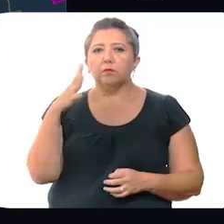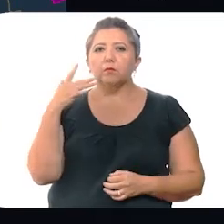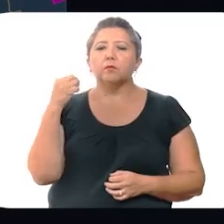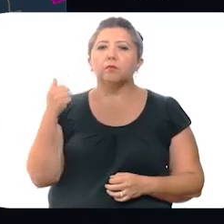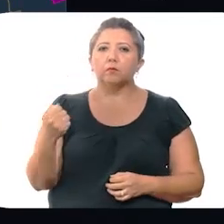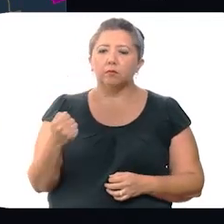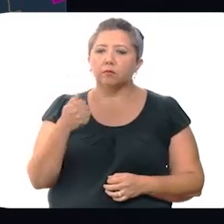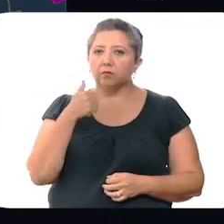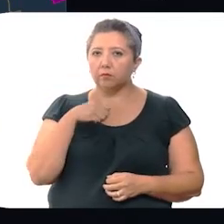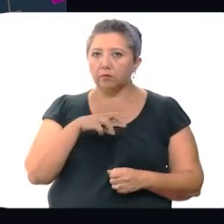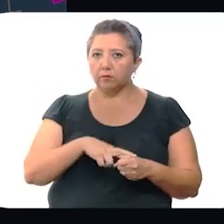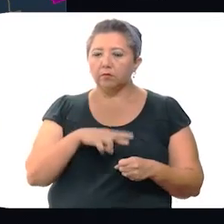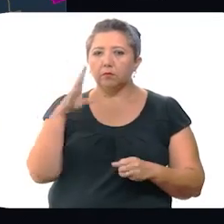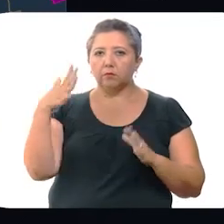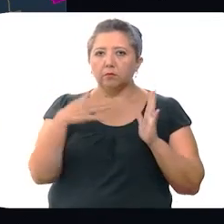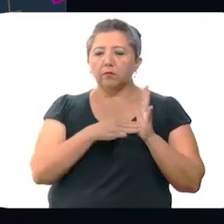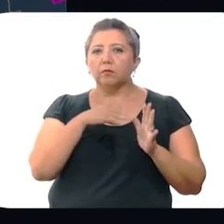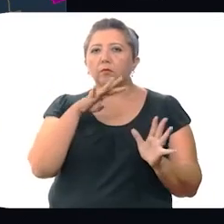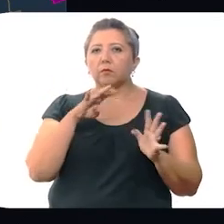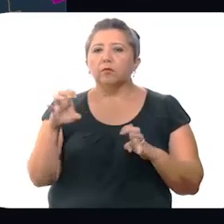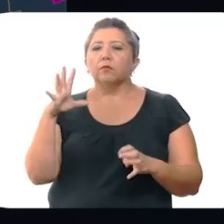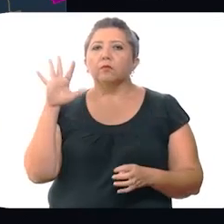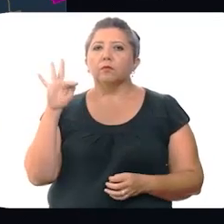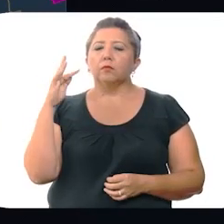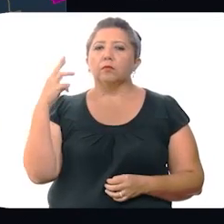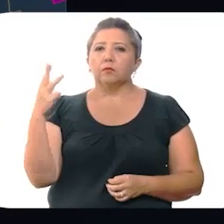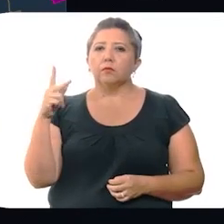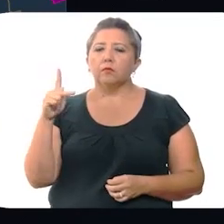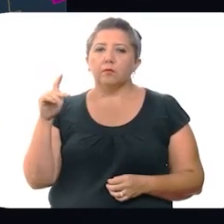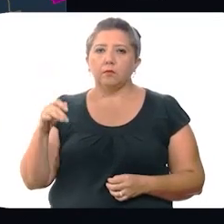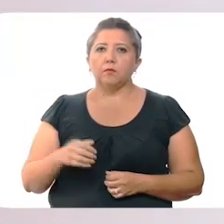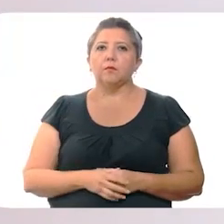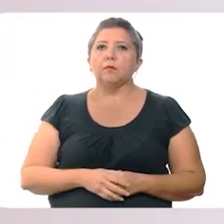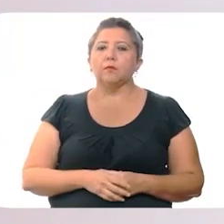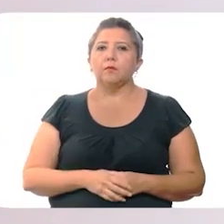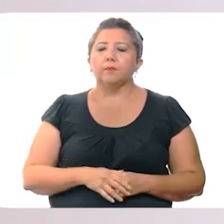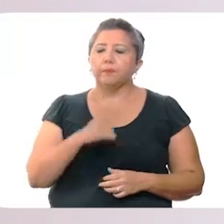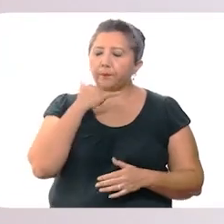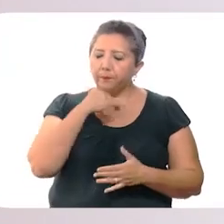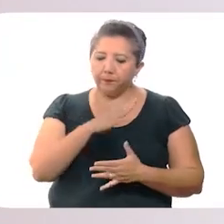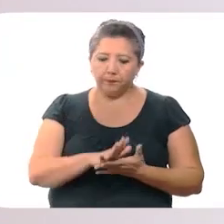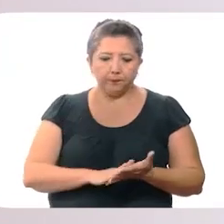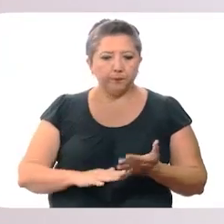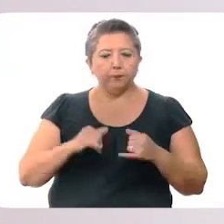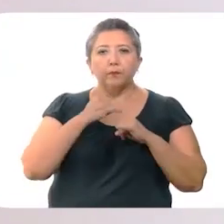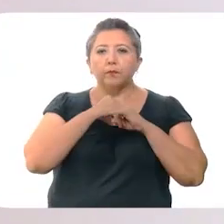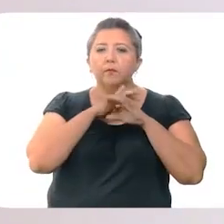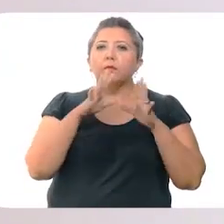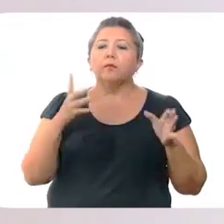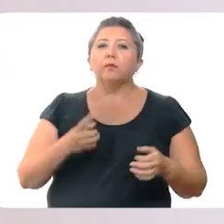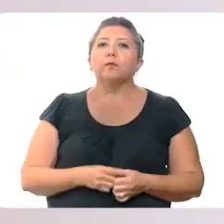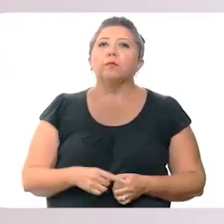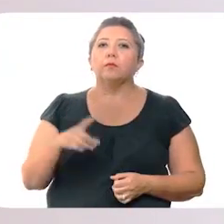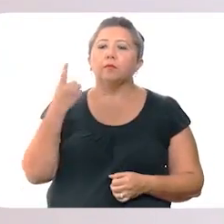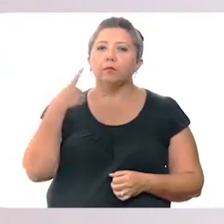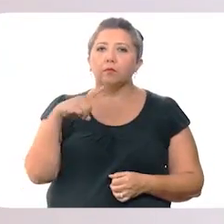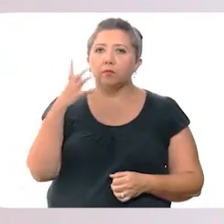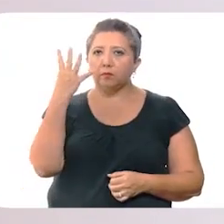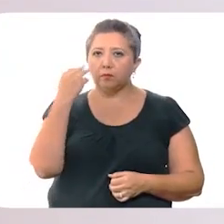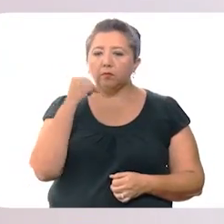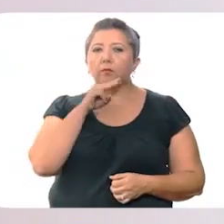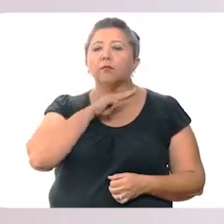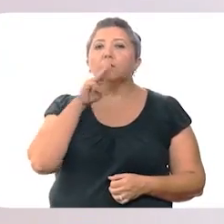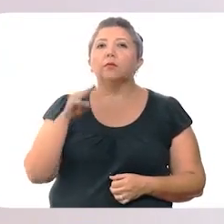3.656 en la zona sur, 5.943 en la zona poniente. Lamentablemente, en este parte médico informamos de